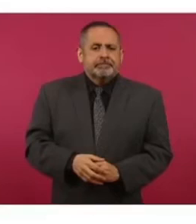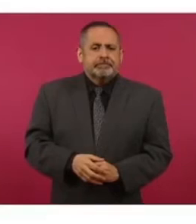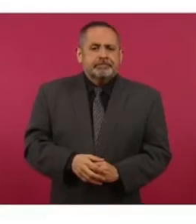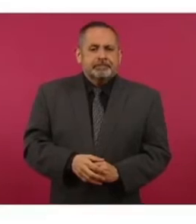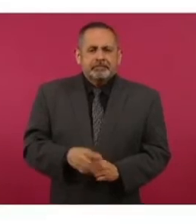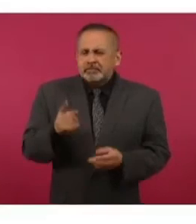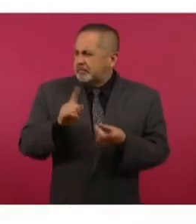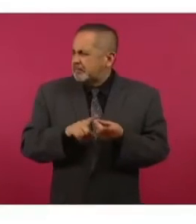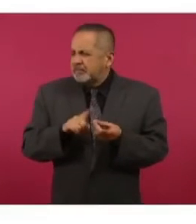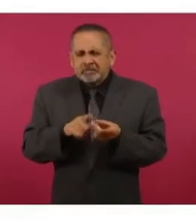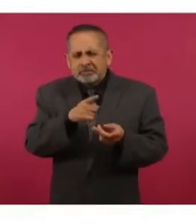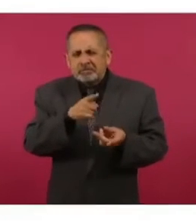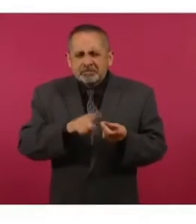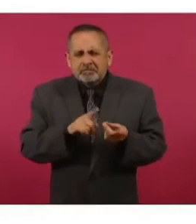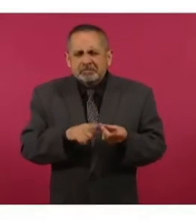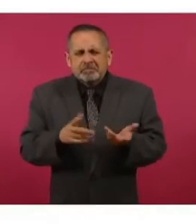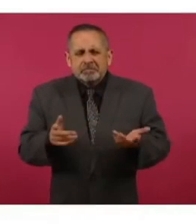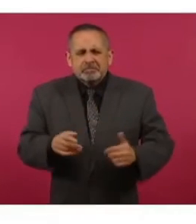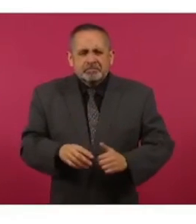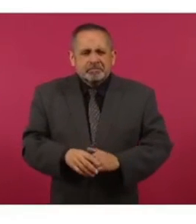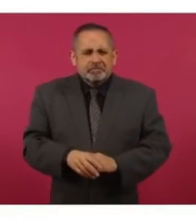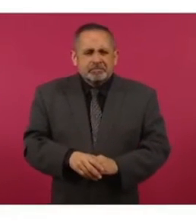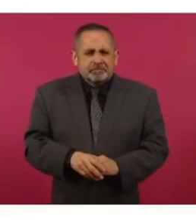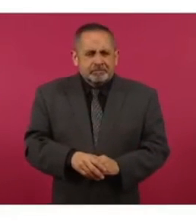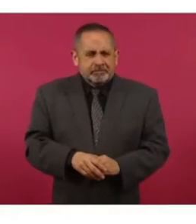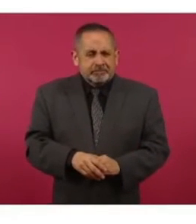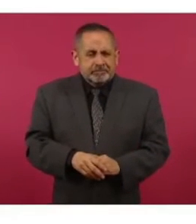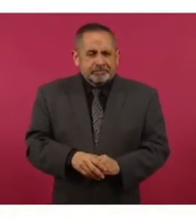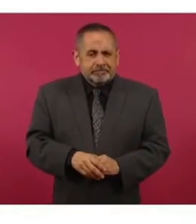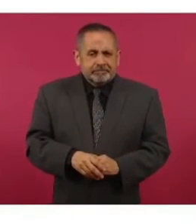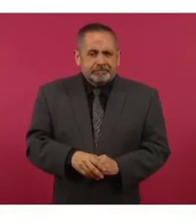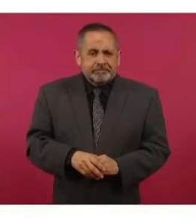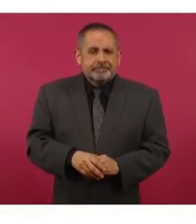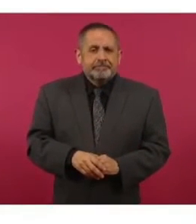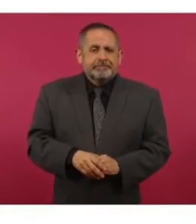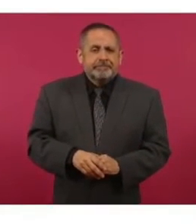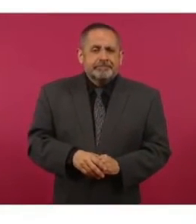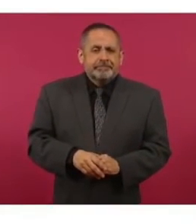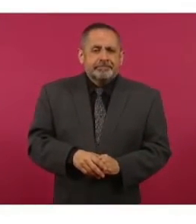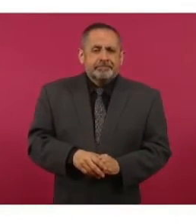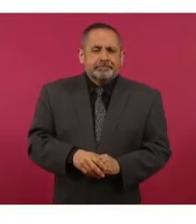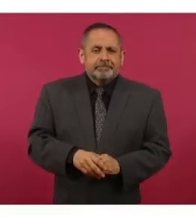¿Ese de dónde es? Es otro gratuito, es una franquicia.